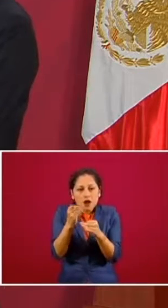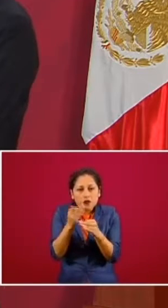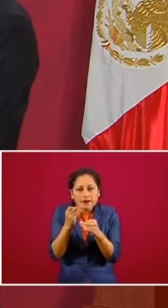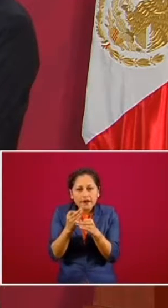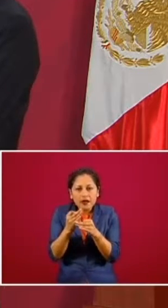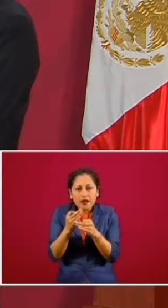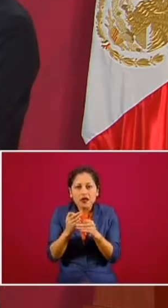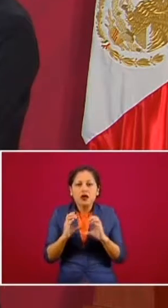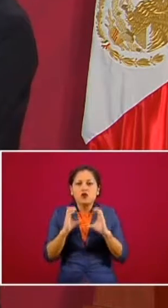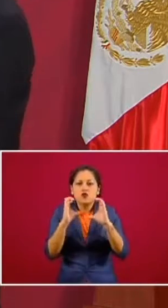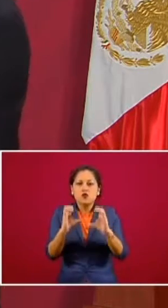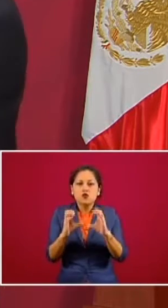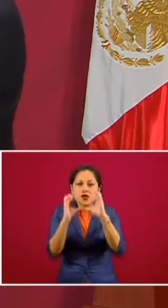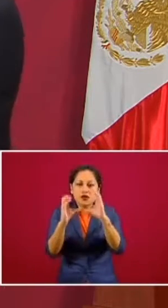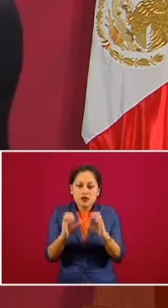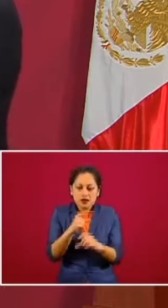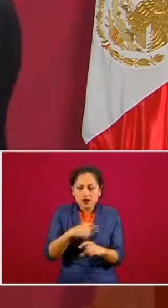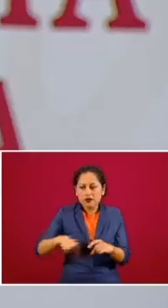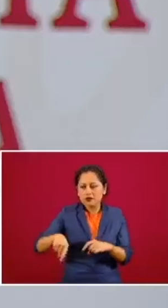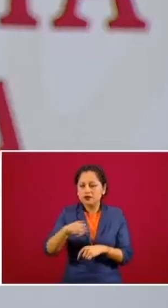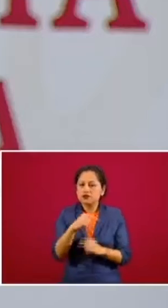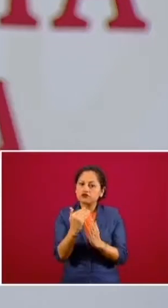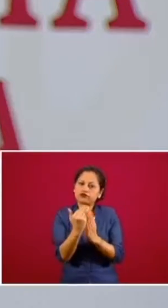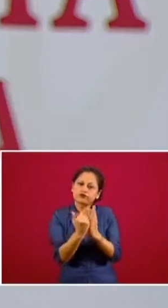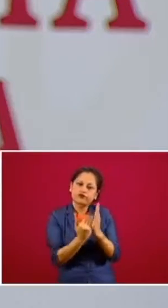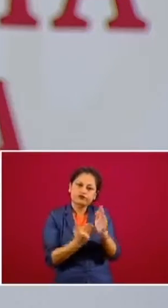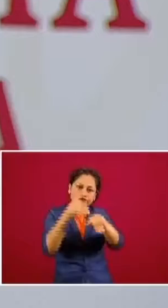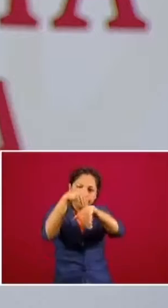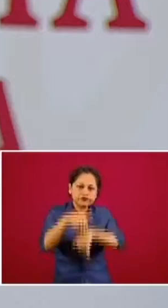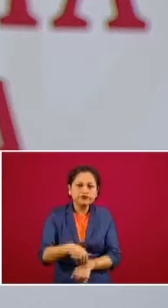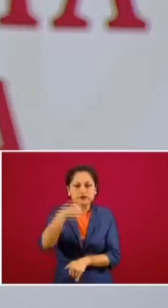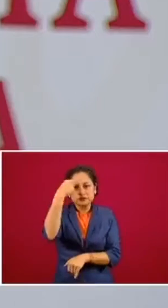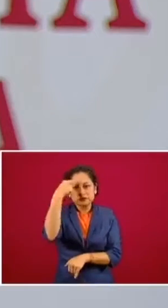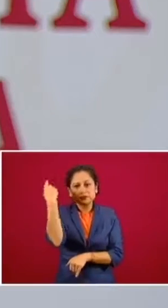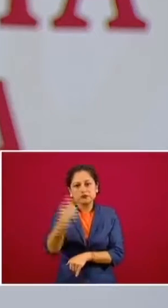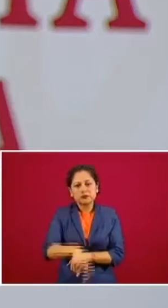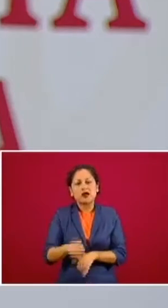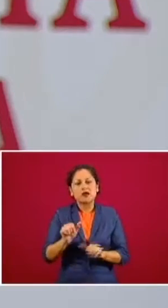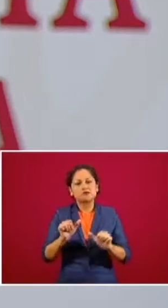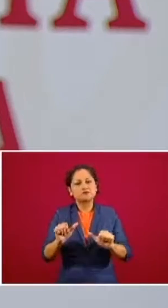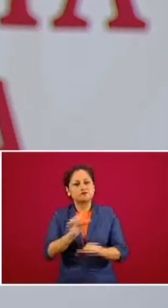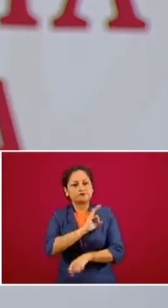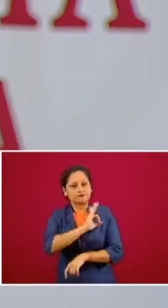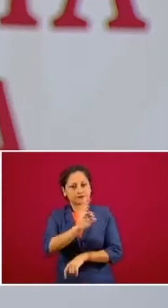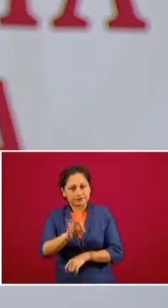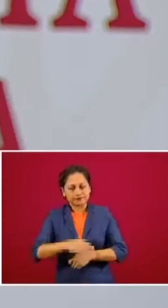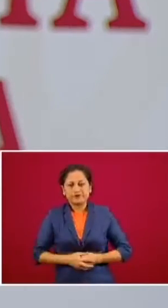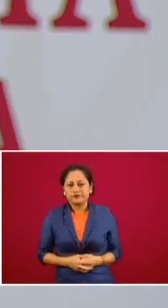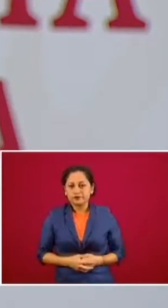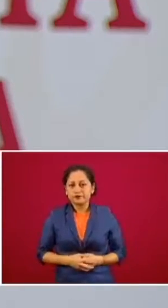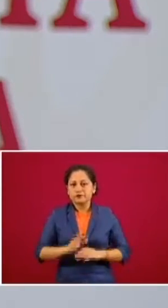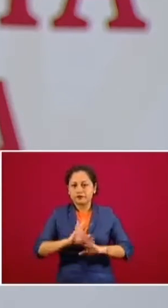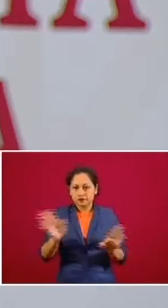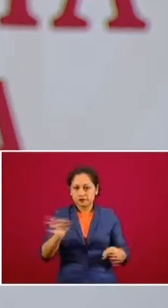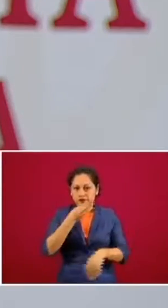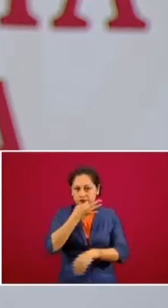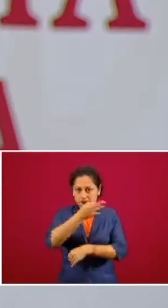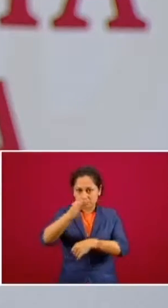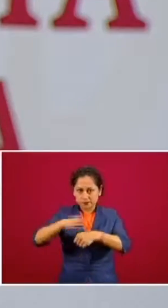lograrlo. Y tercero, que ya dijimos, se mantendrán hasta nuevo aviso las medidas de protección de las